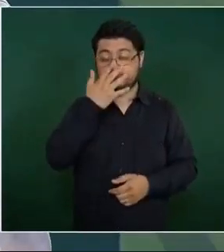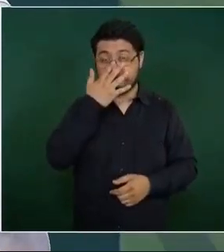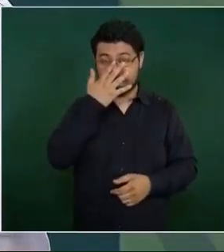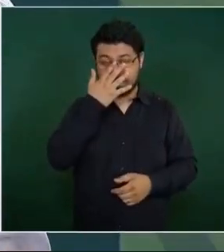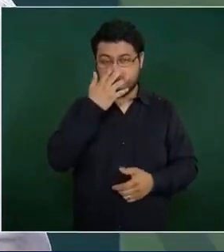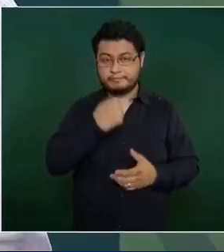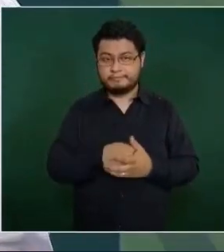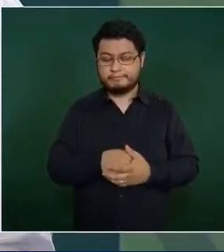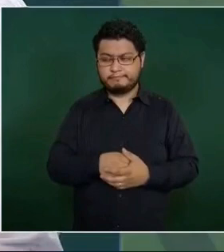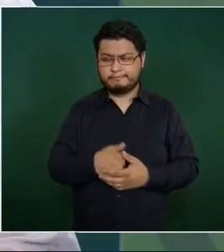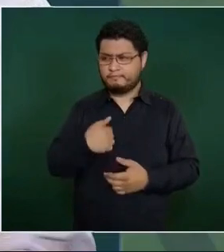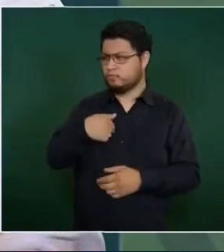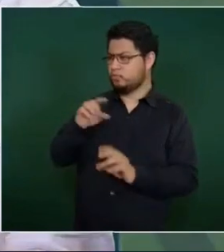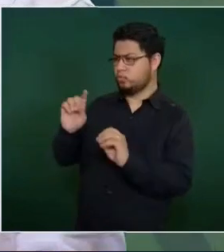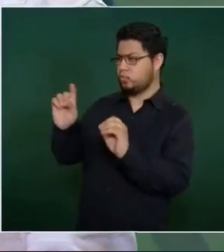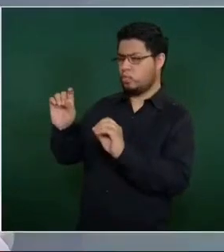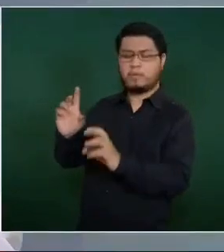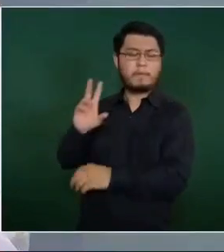Y dijimos,